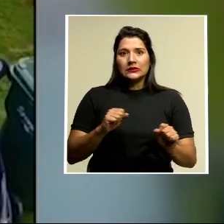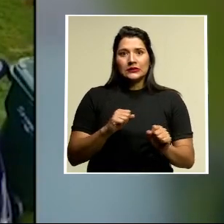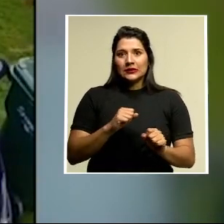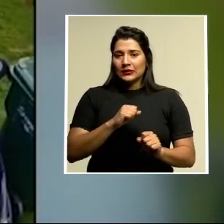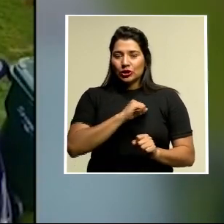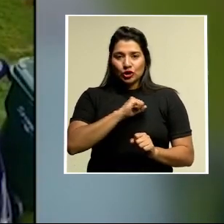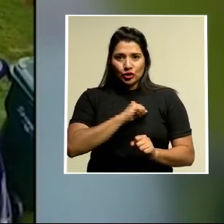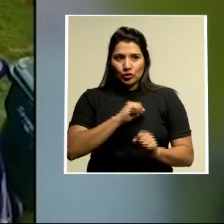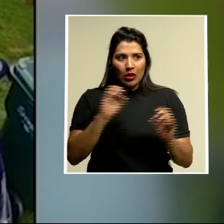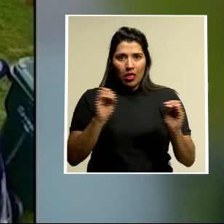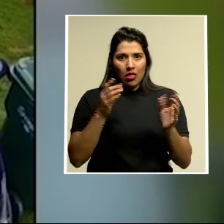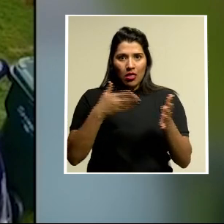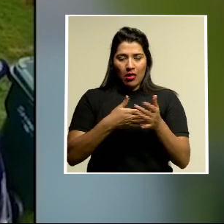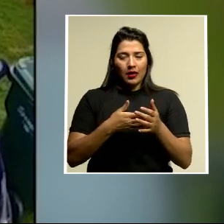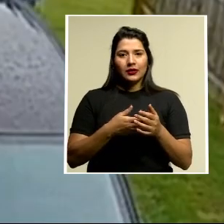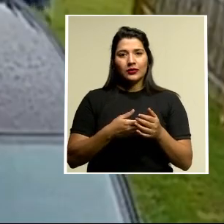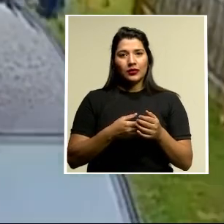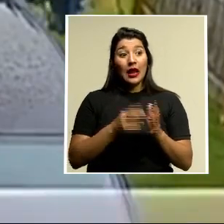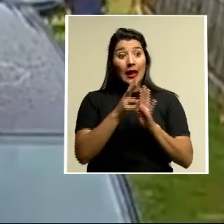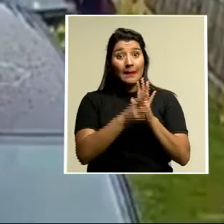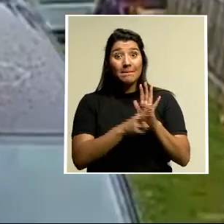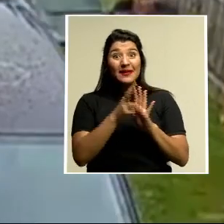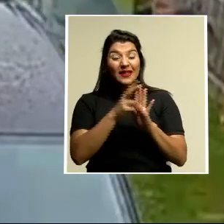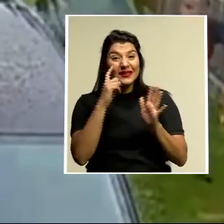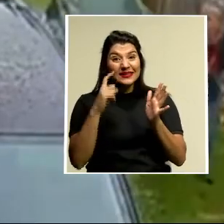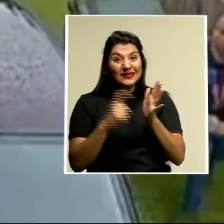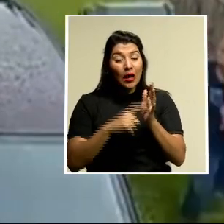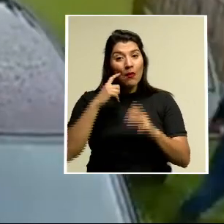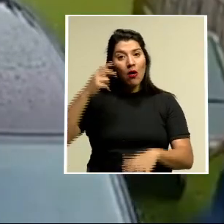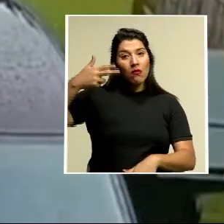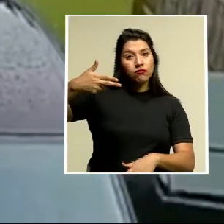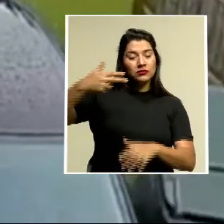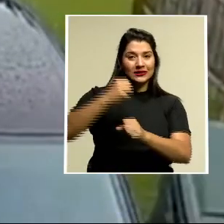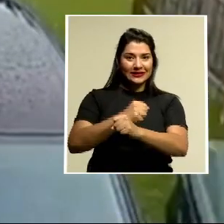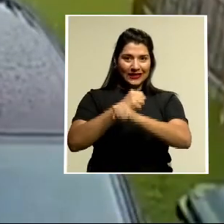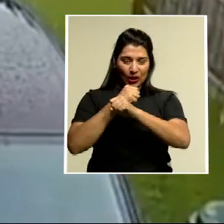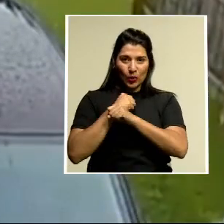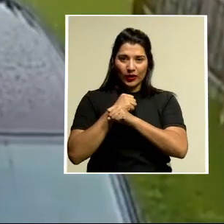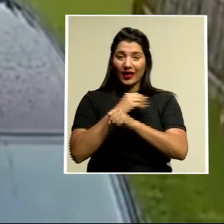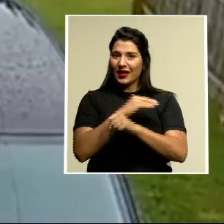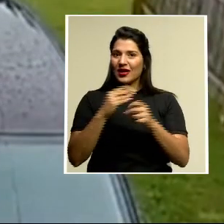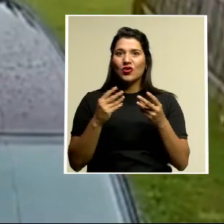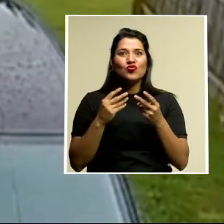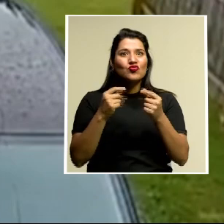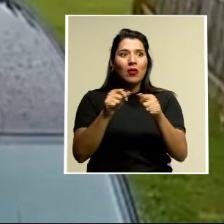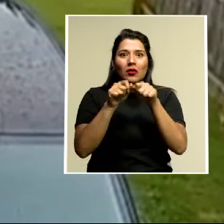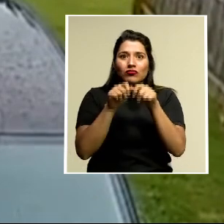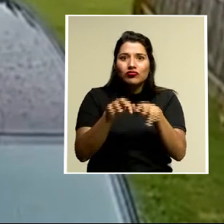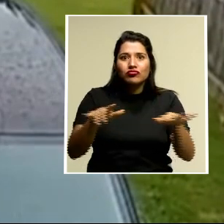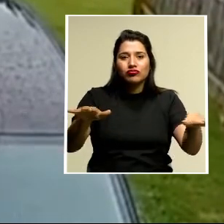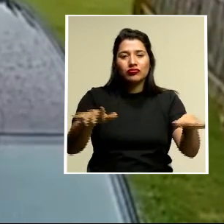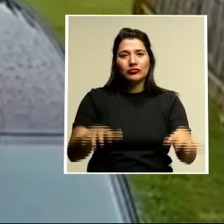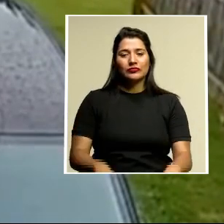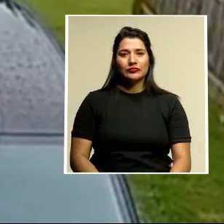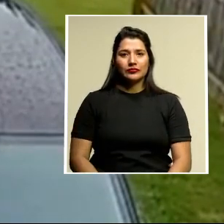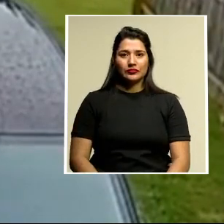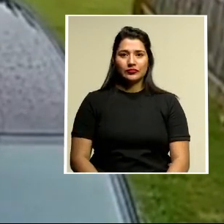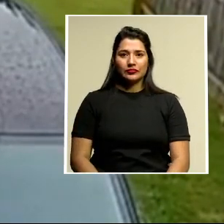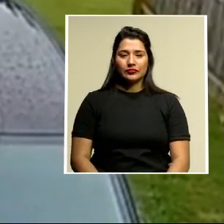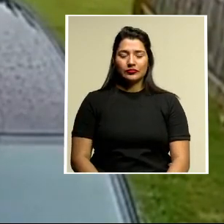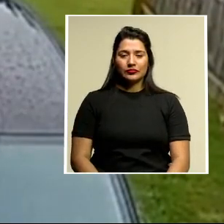asesinados o desaparecidos. La sentencia llegó al término de 8 años y numerosas audiencias, durante las cuales